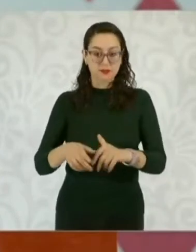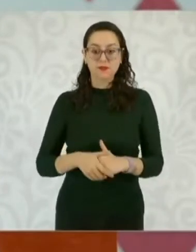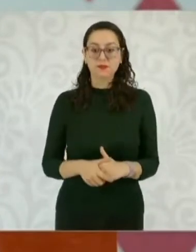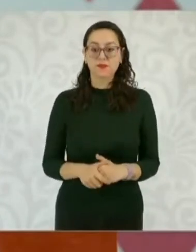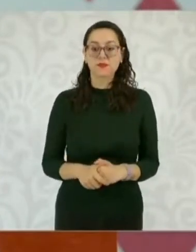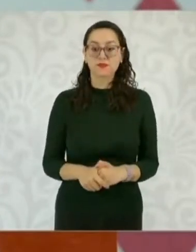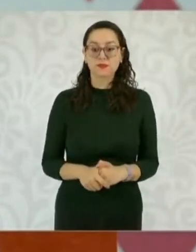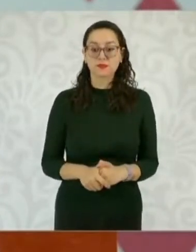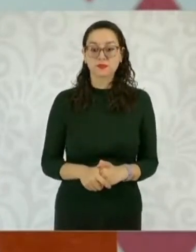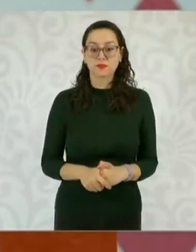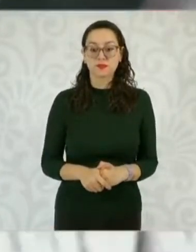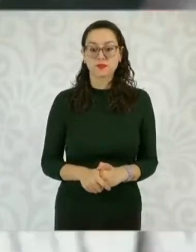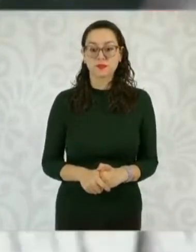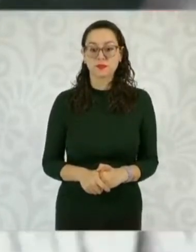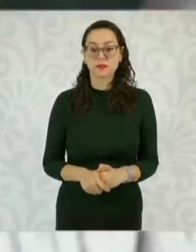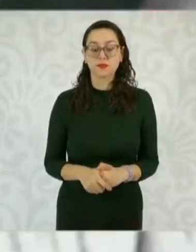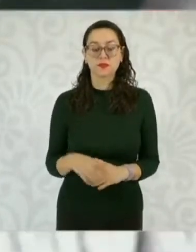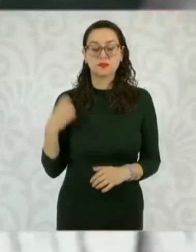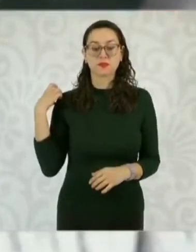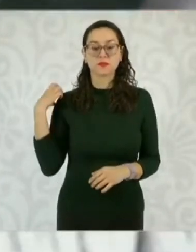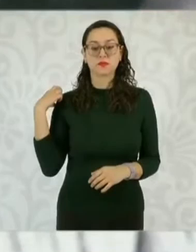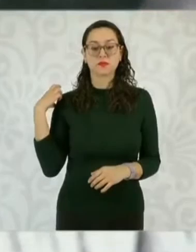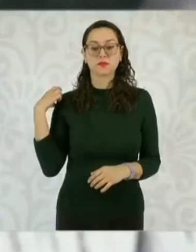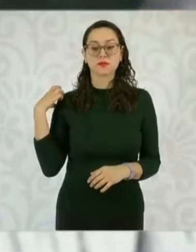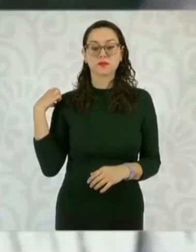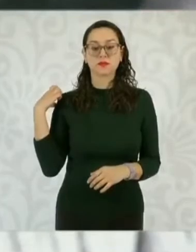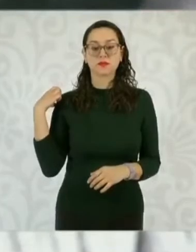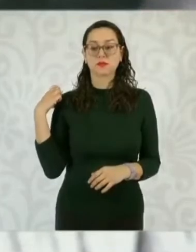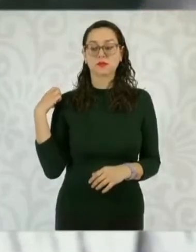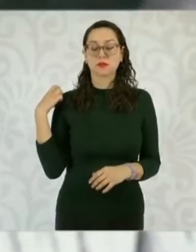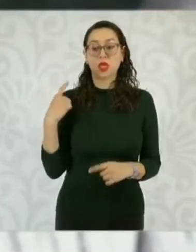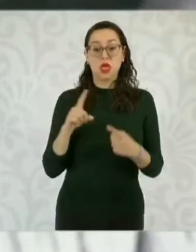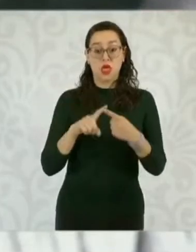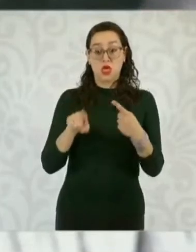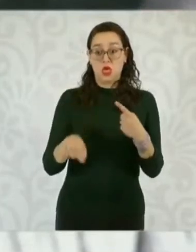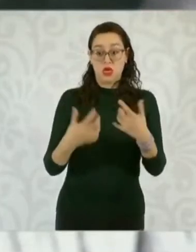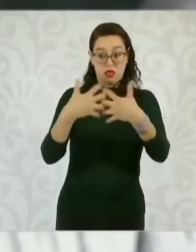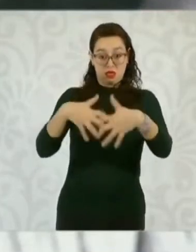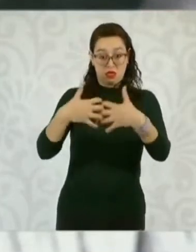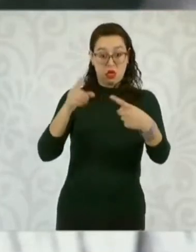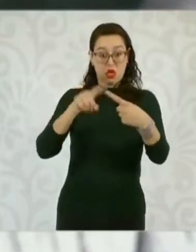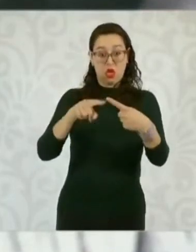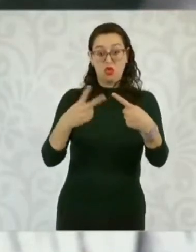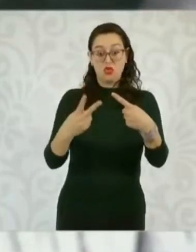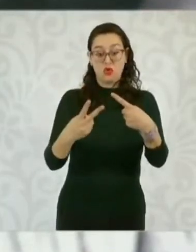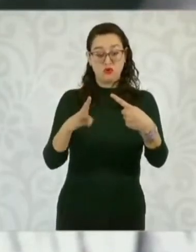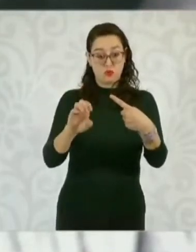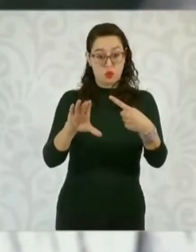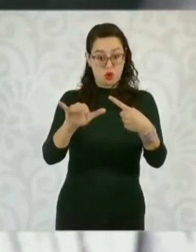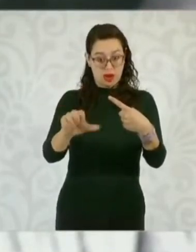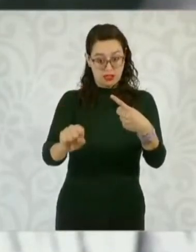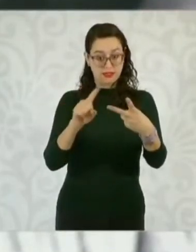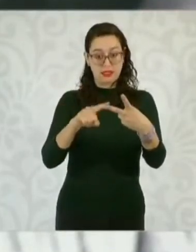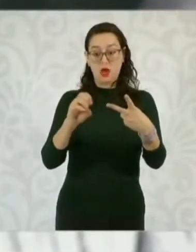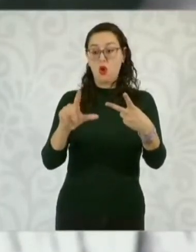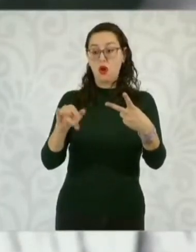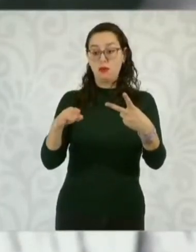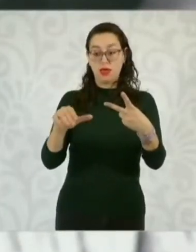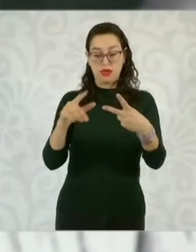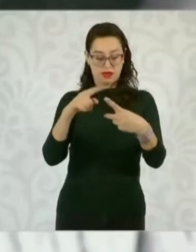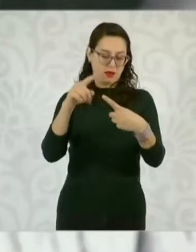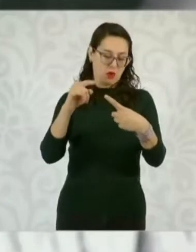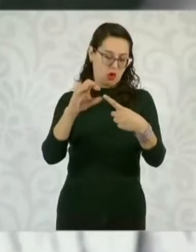Por lo que toca a la refinería de Dos Bocas, la refinería Olmeca y la refinería de Deer Park, lo vamos a llevar a su máxima capacidad.